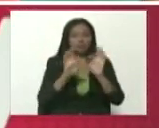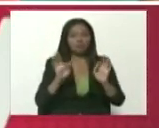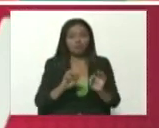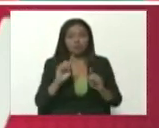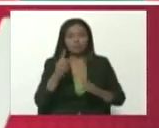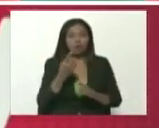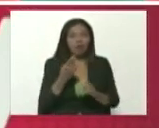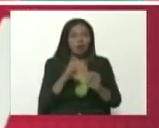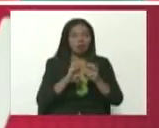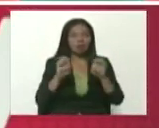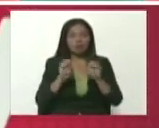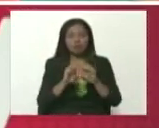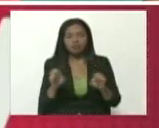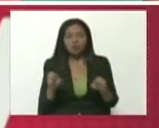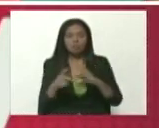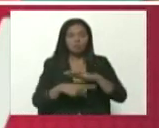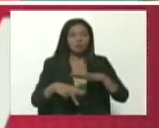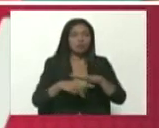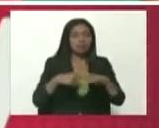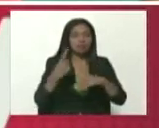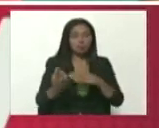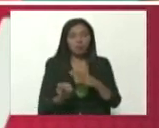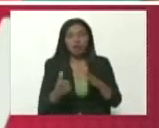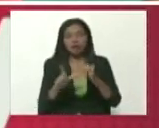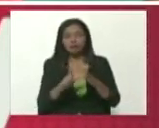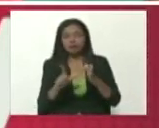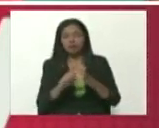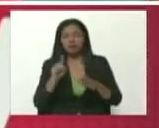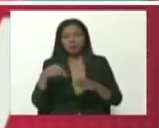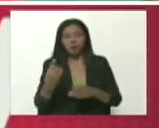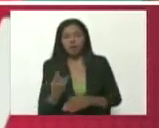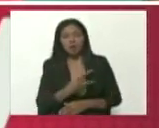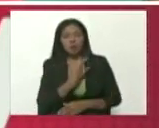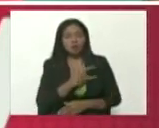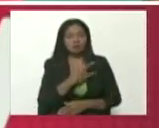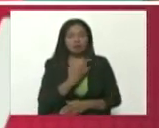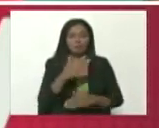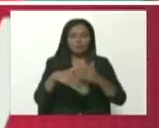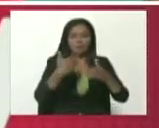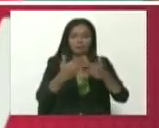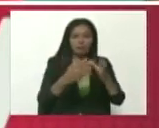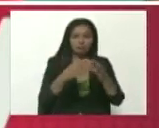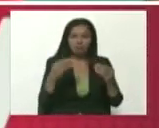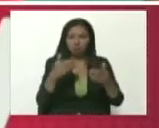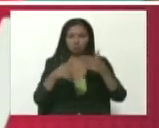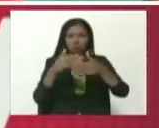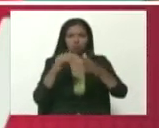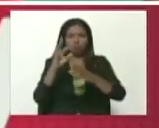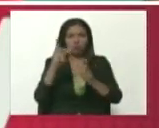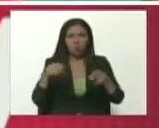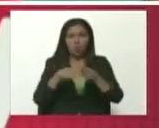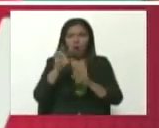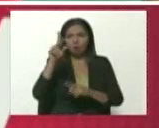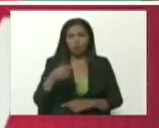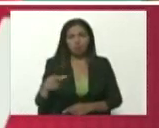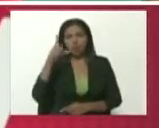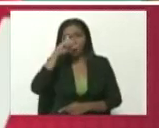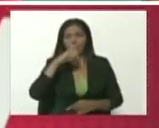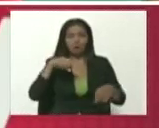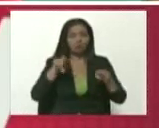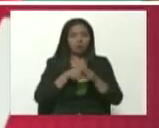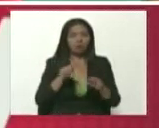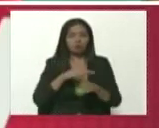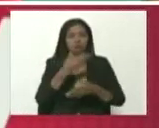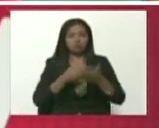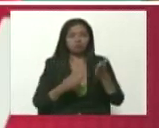educación inicial, la educación primaria, la educación secundaria y después la educación universitaria. Como todos los años. Yo me he